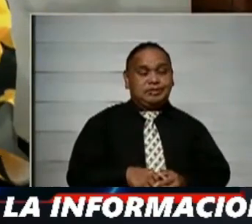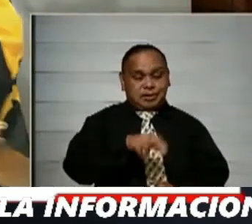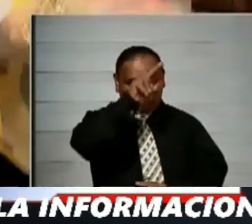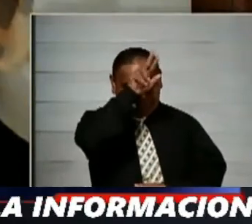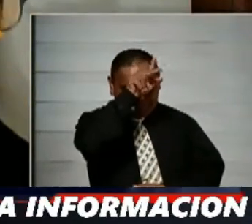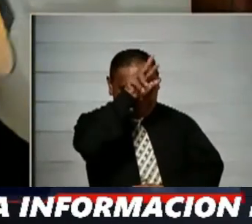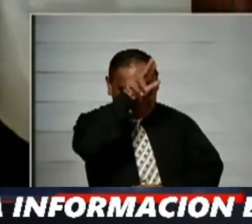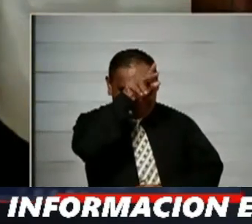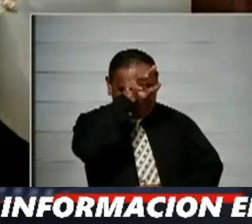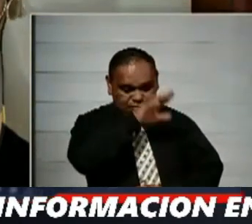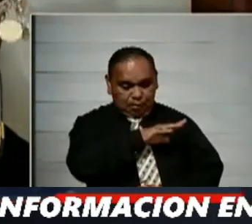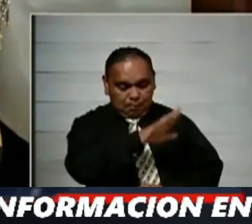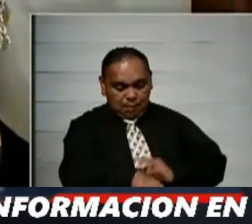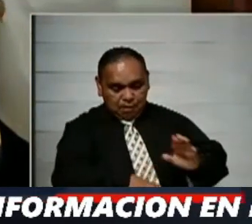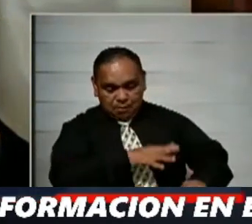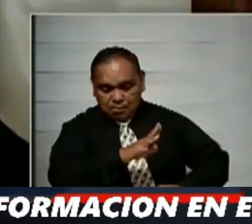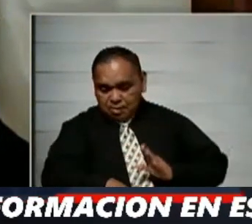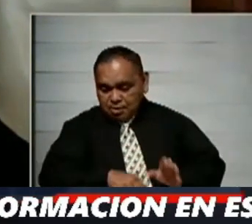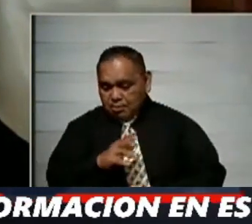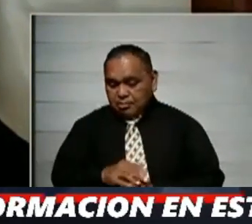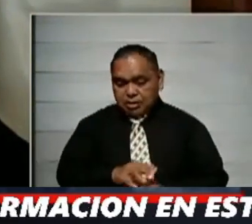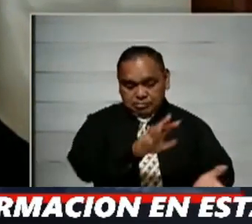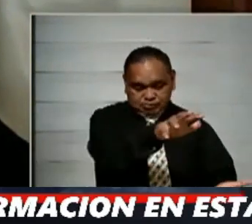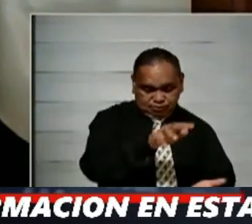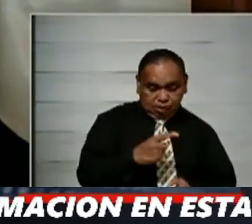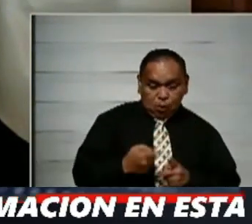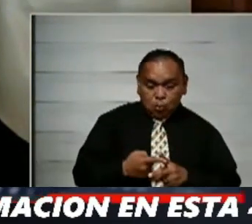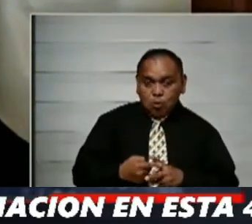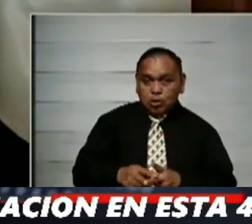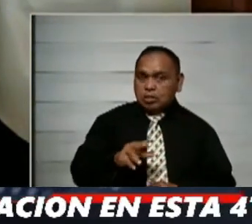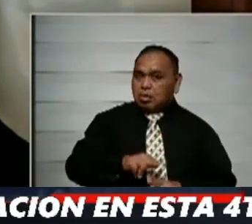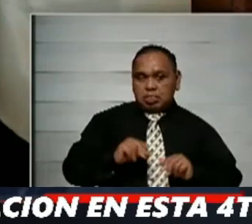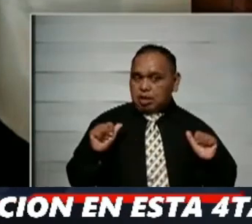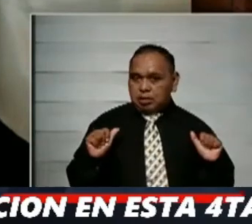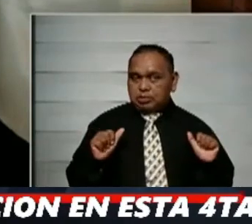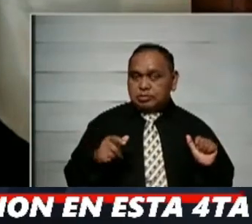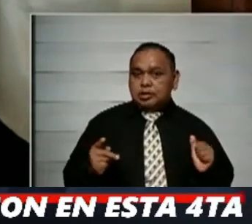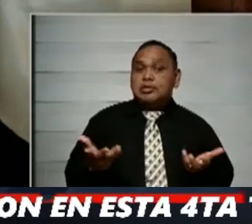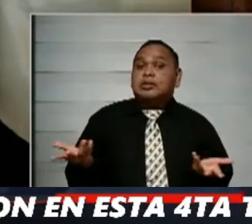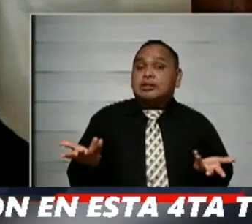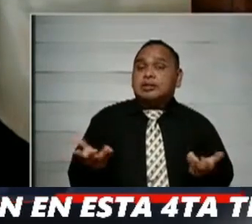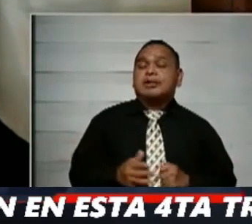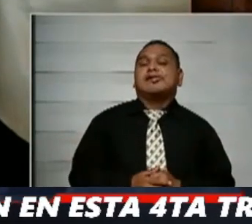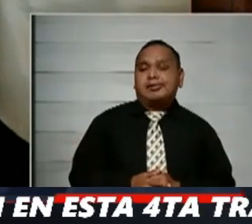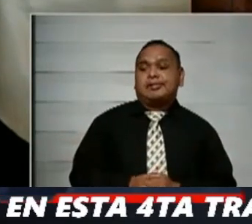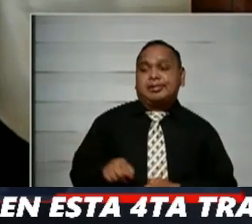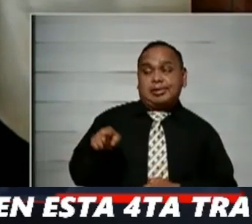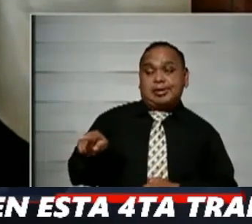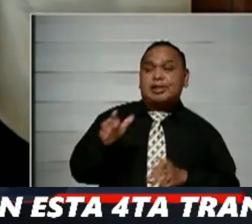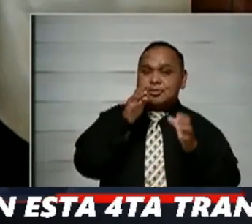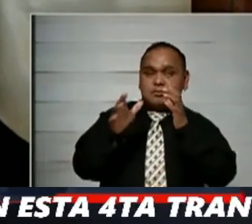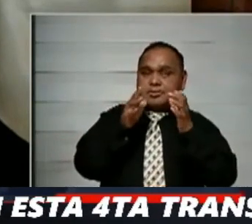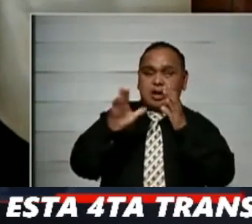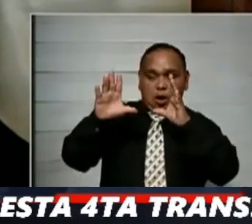mataron, sácalas a contar, entonces, pues nunca las cuentan. Aquí lo hicieron, era asesorías a medios de